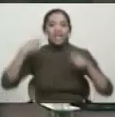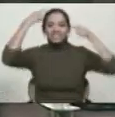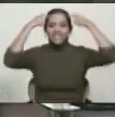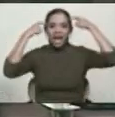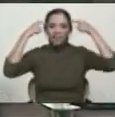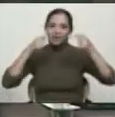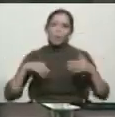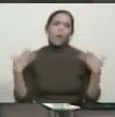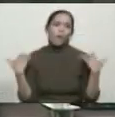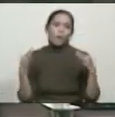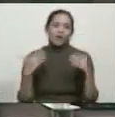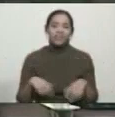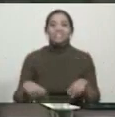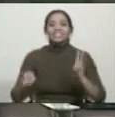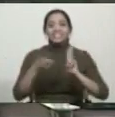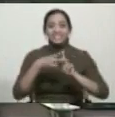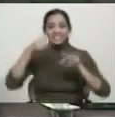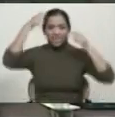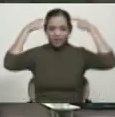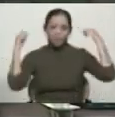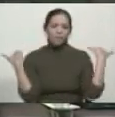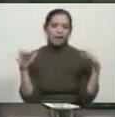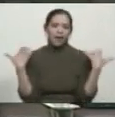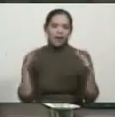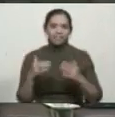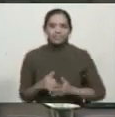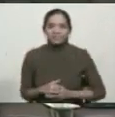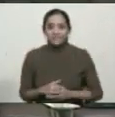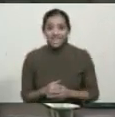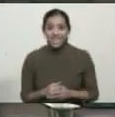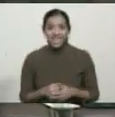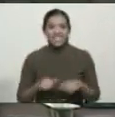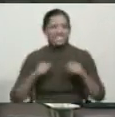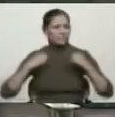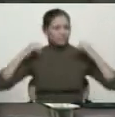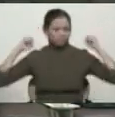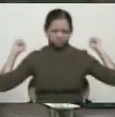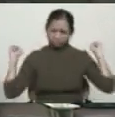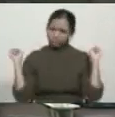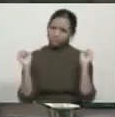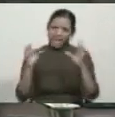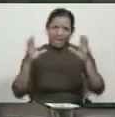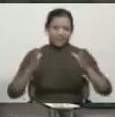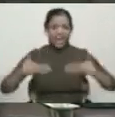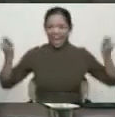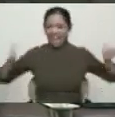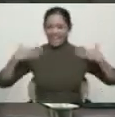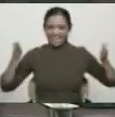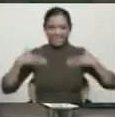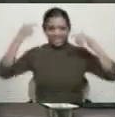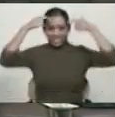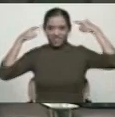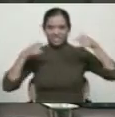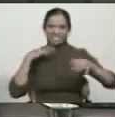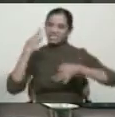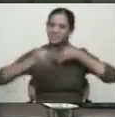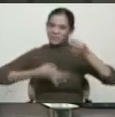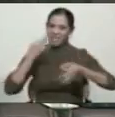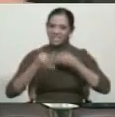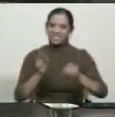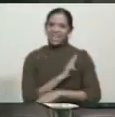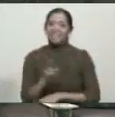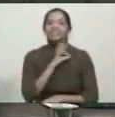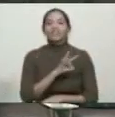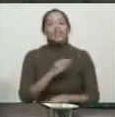para rato, hashtag o numeral chavismo para rato. Descargue esa alegría chavista, exprésese en las redes sociales y